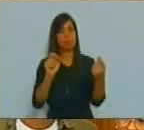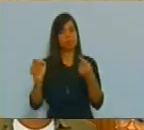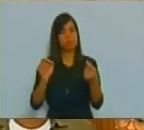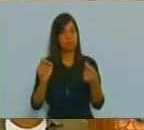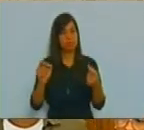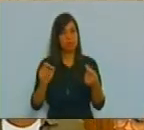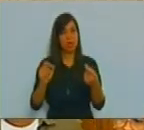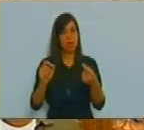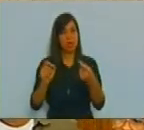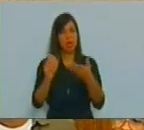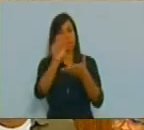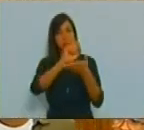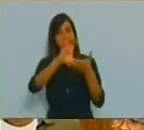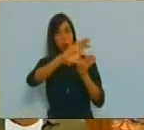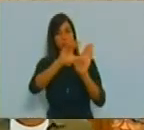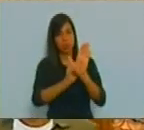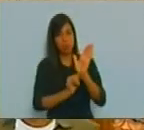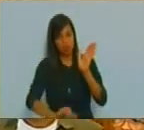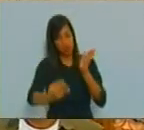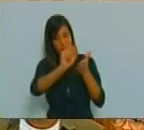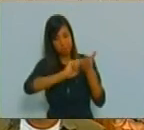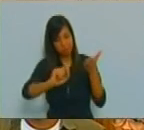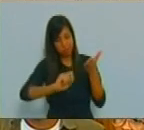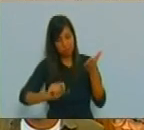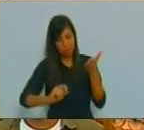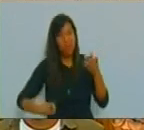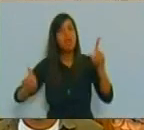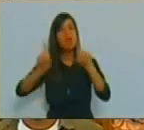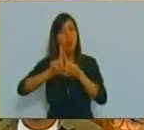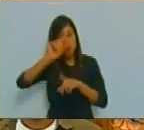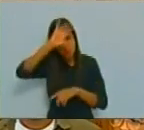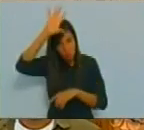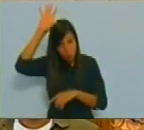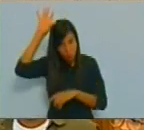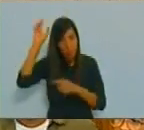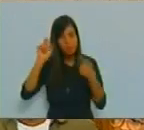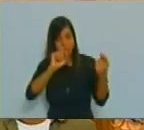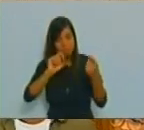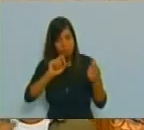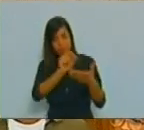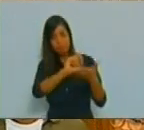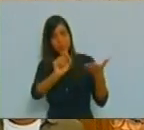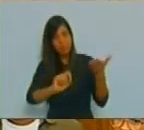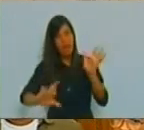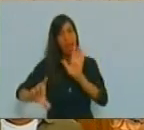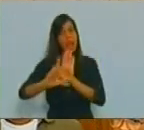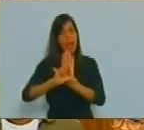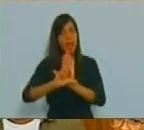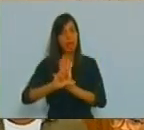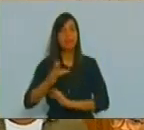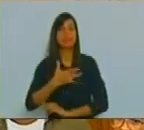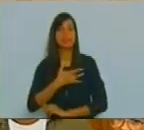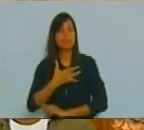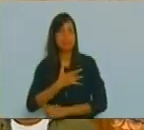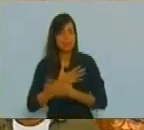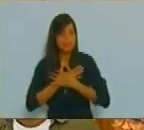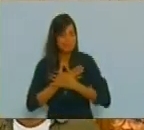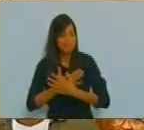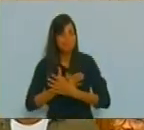para el pueblo como lo hizo robert serra estamos aquí con mucho sentimiento